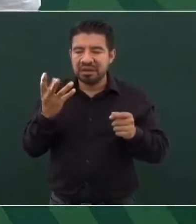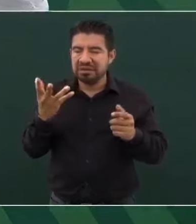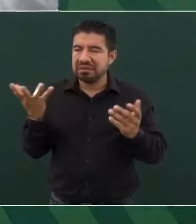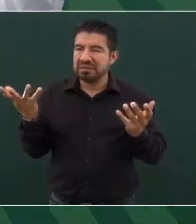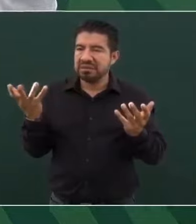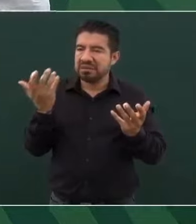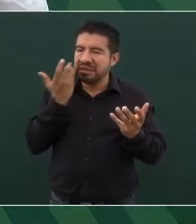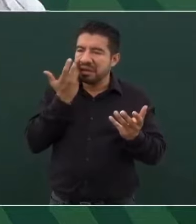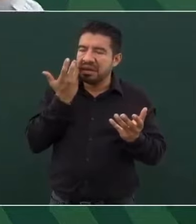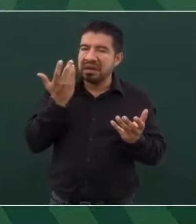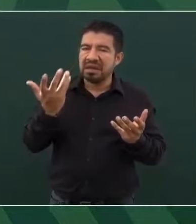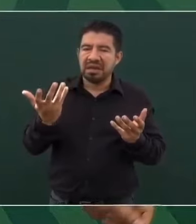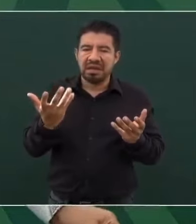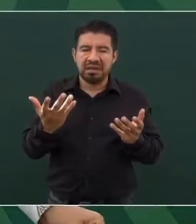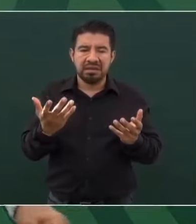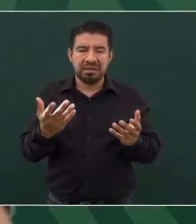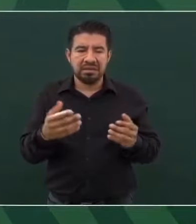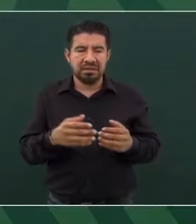que